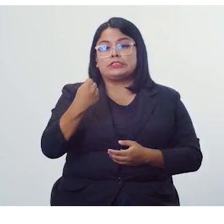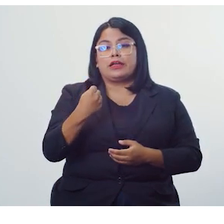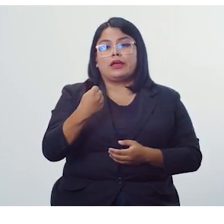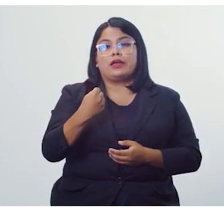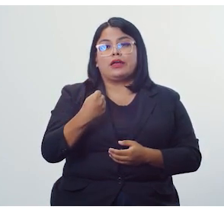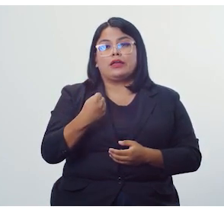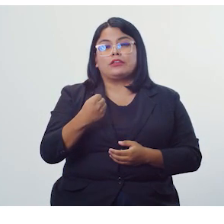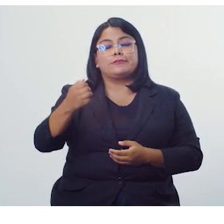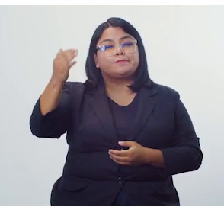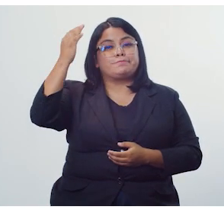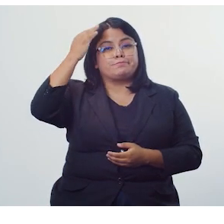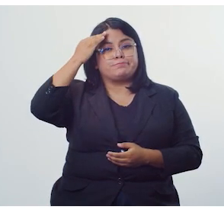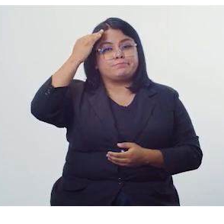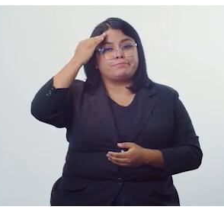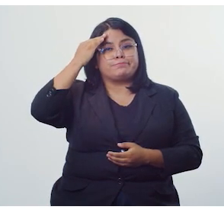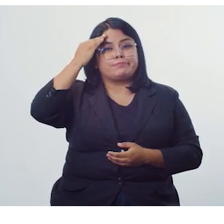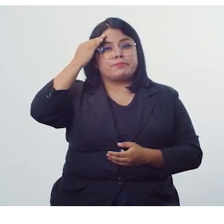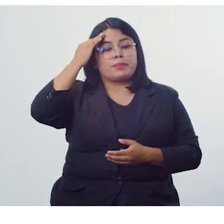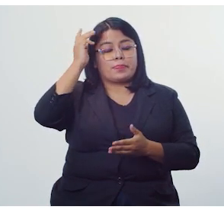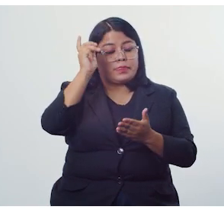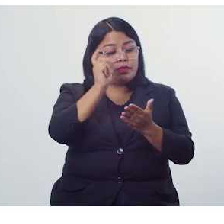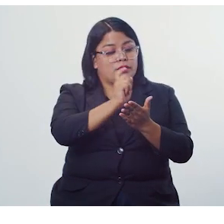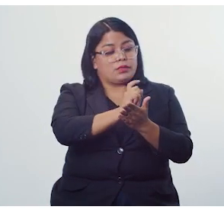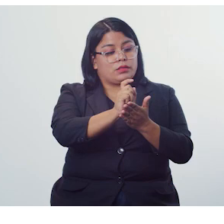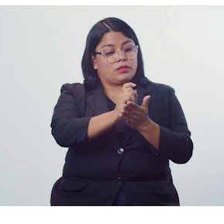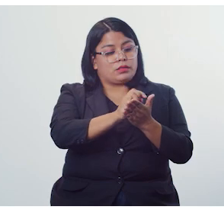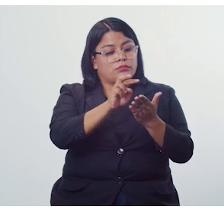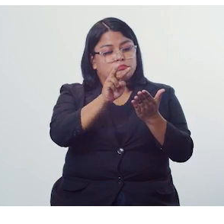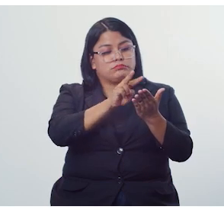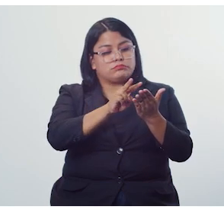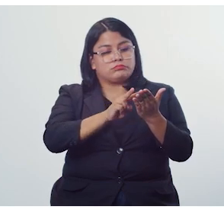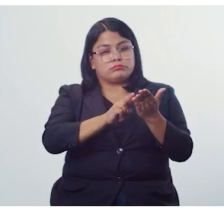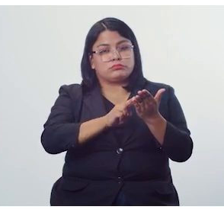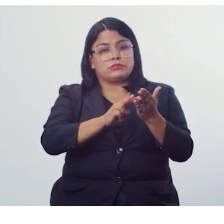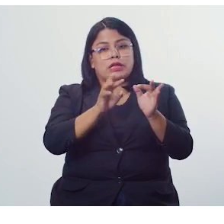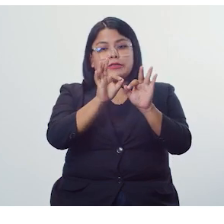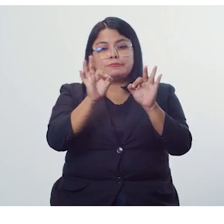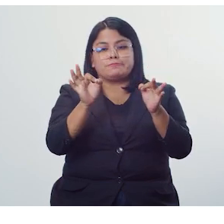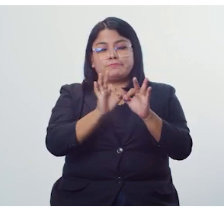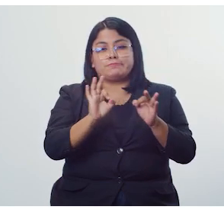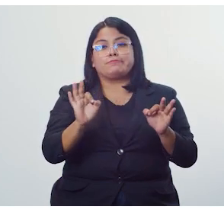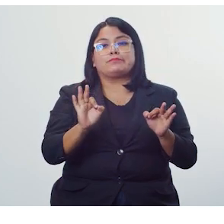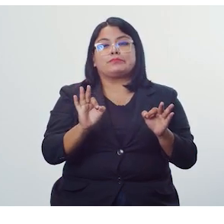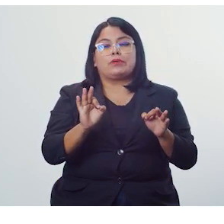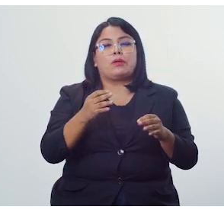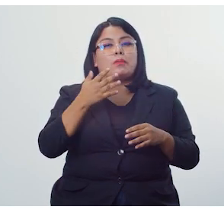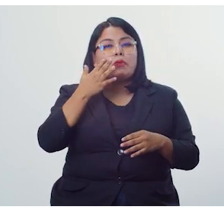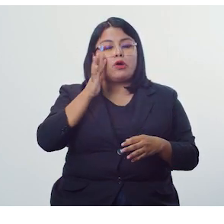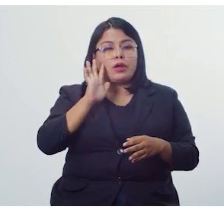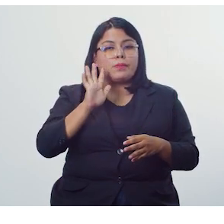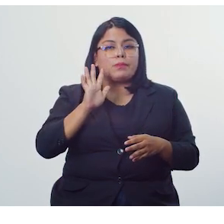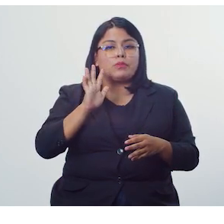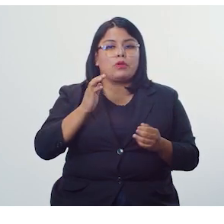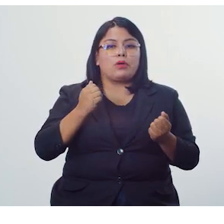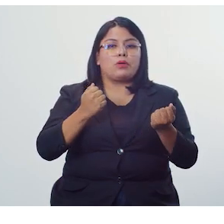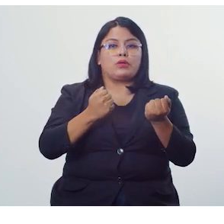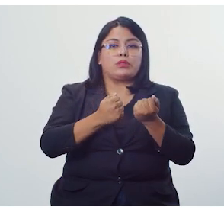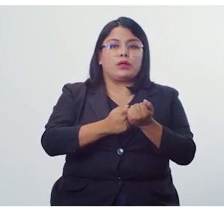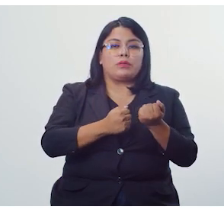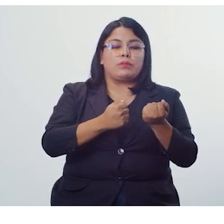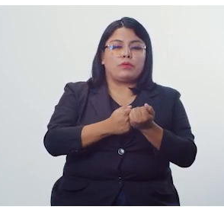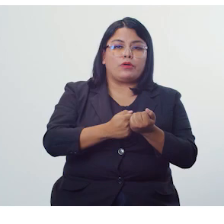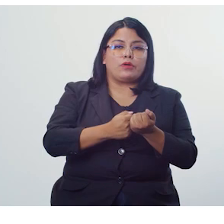importante es el reconocimiento de las grafías en textos espontáneos, ya sea a través del